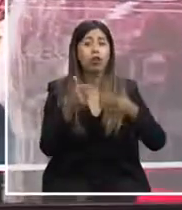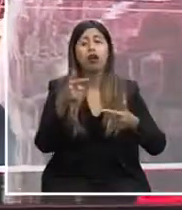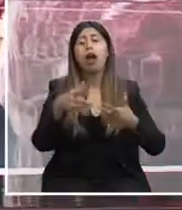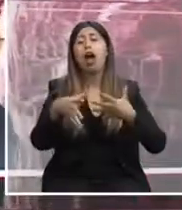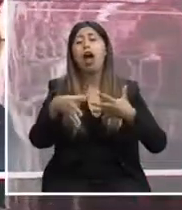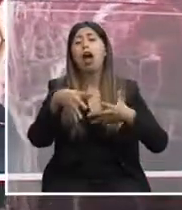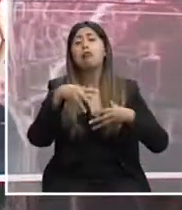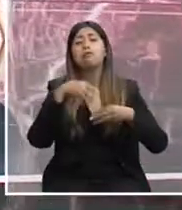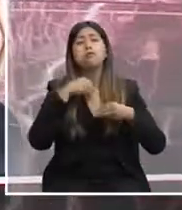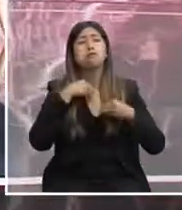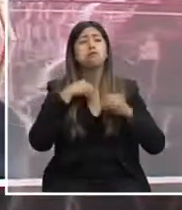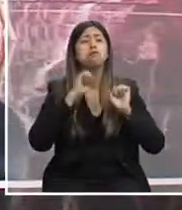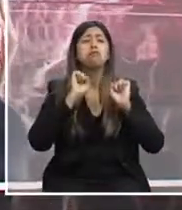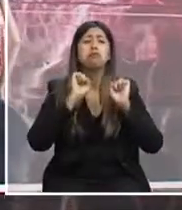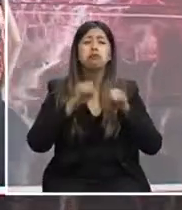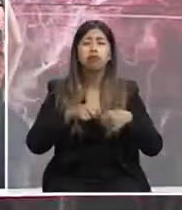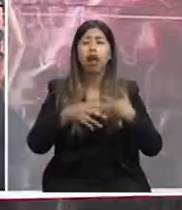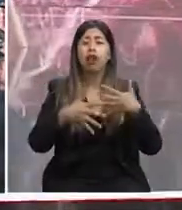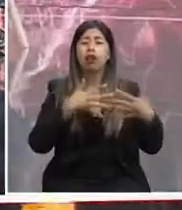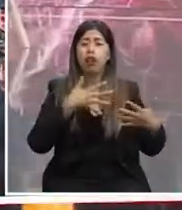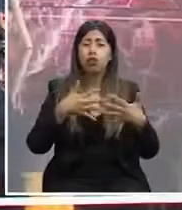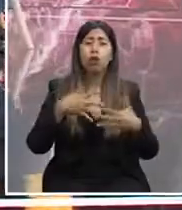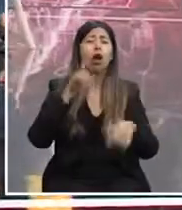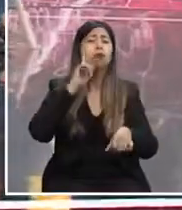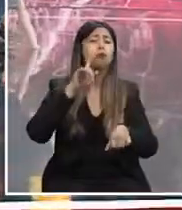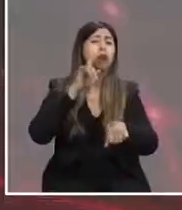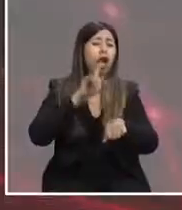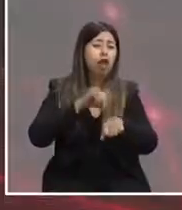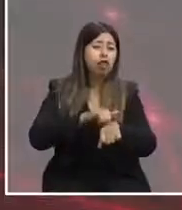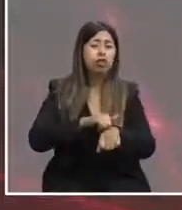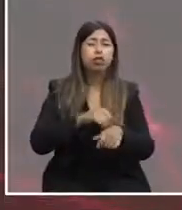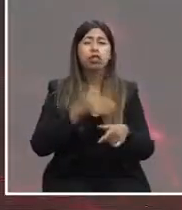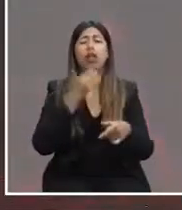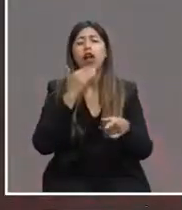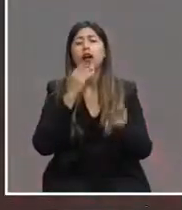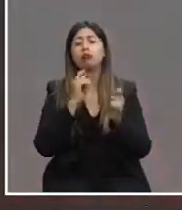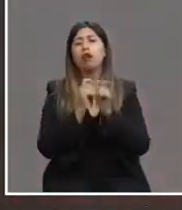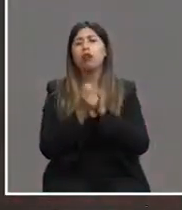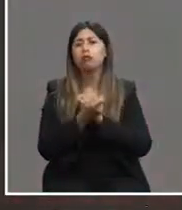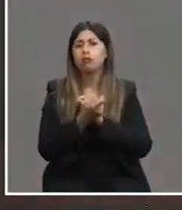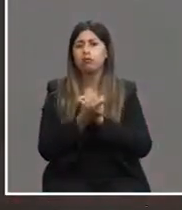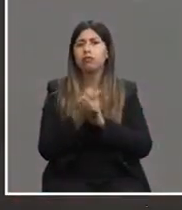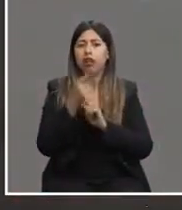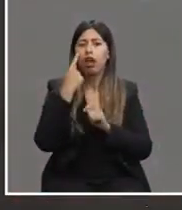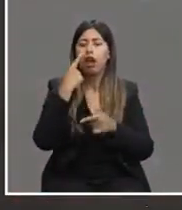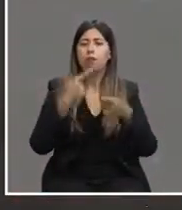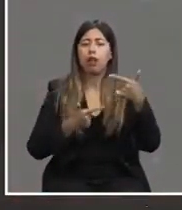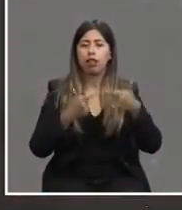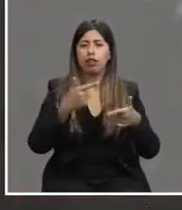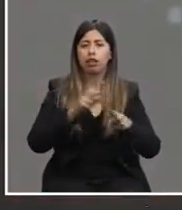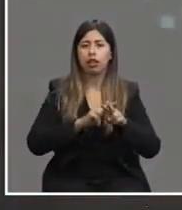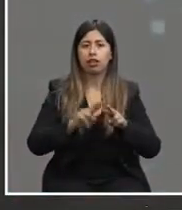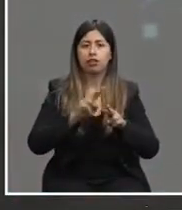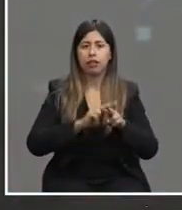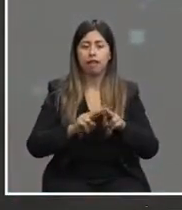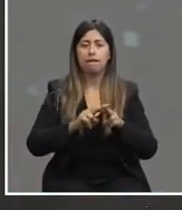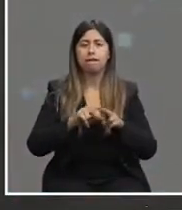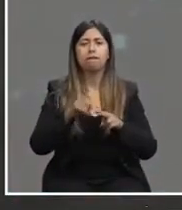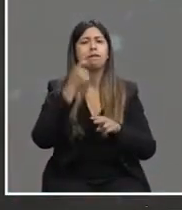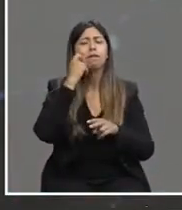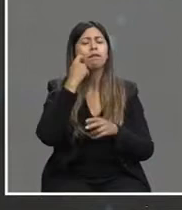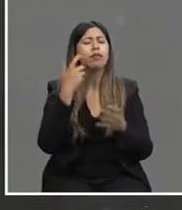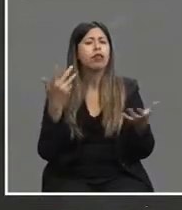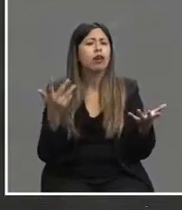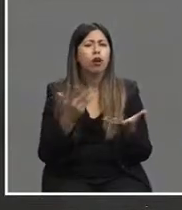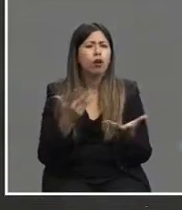vamos a decirlo así, del bulo, de la mentira, de la tergiversación a la hora de hacer política. ¿Y cómo se define? Se